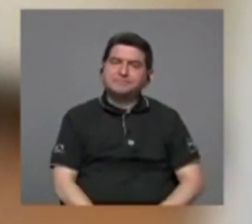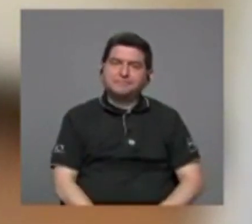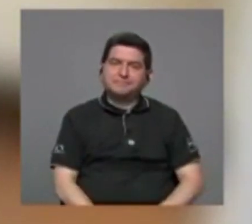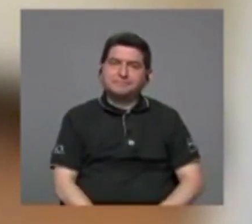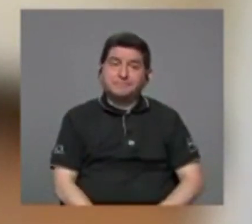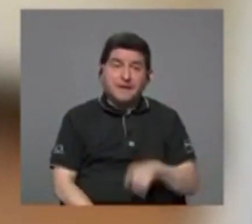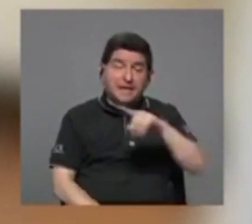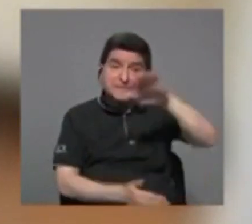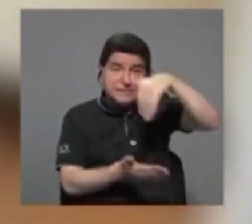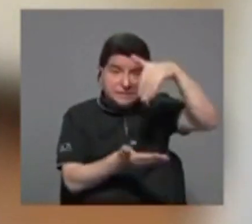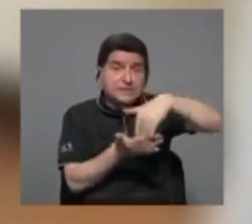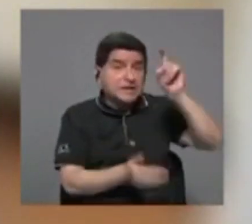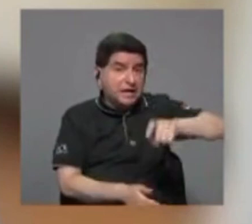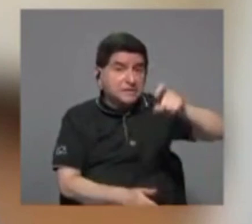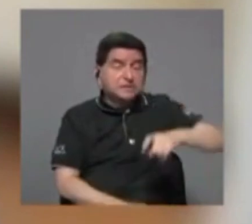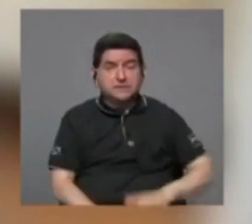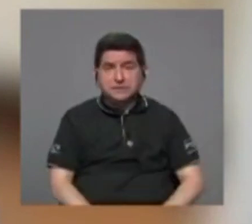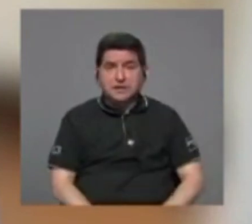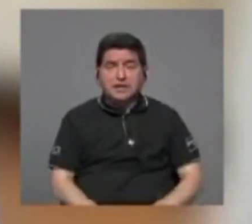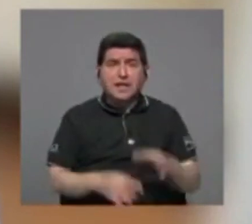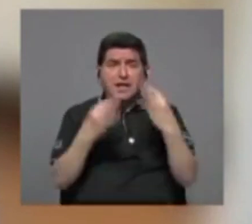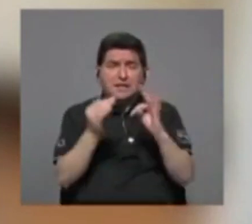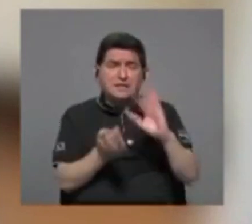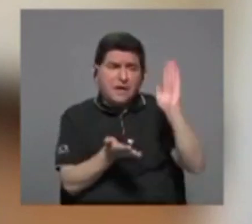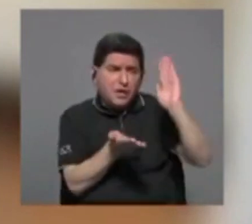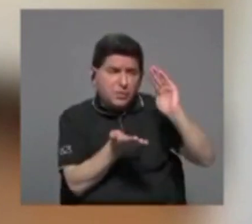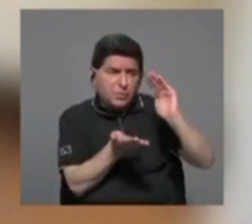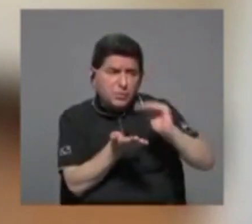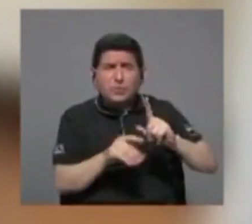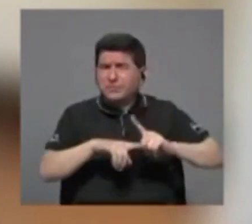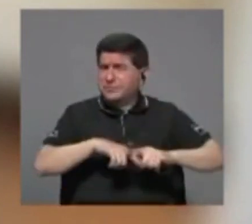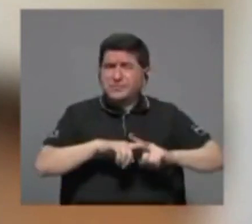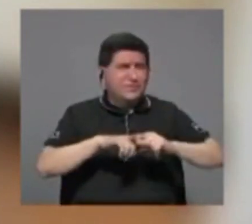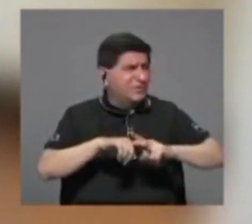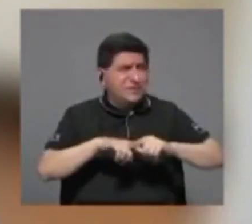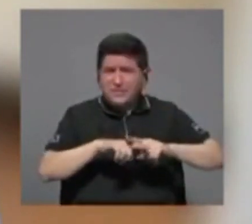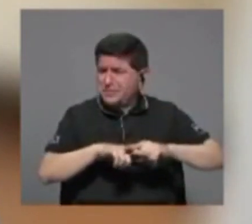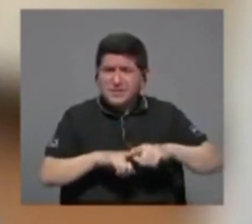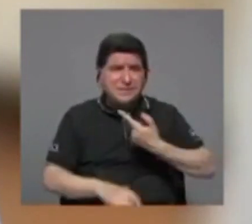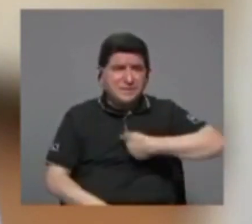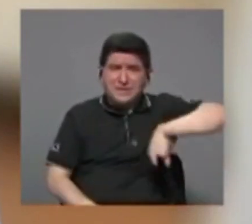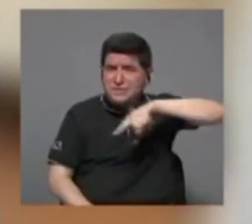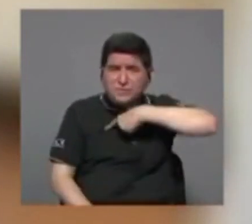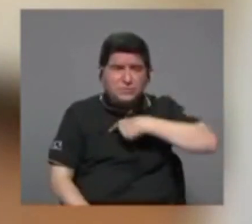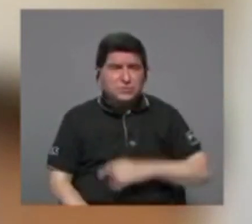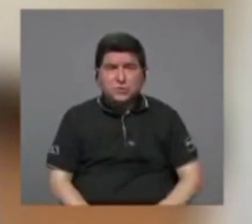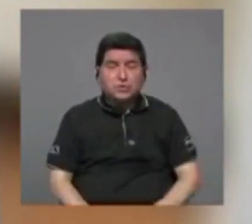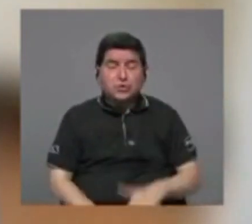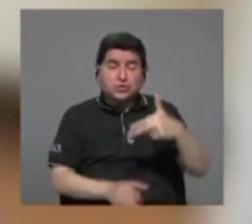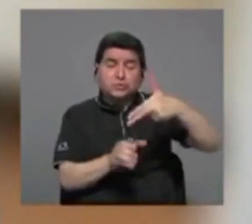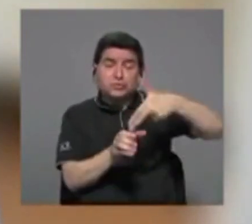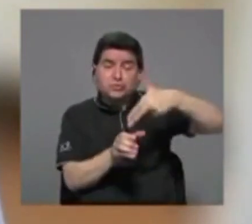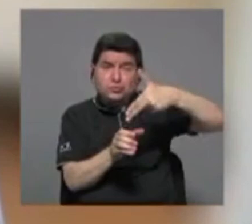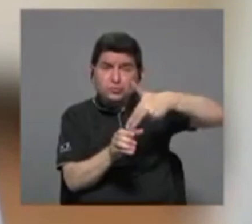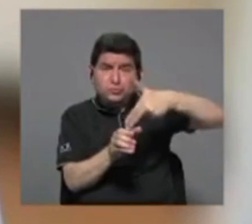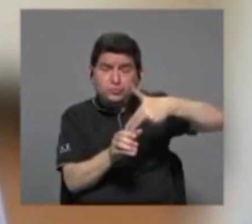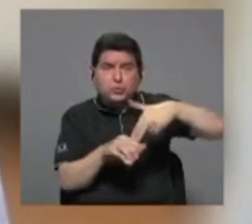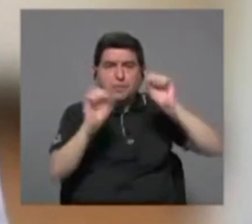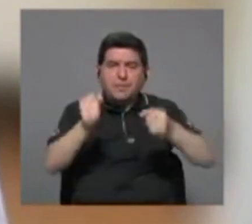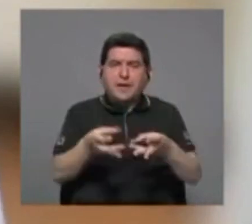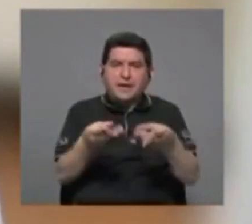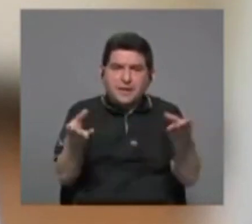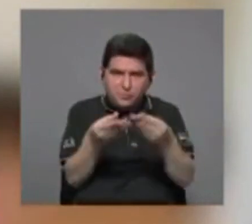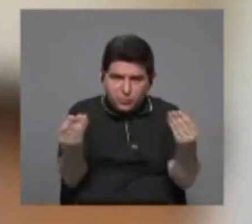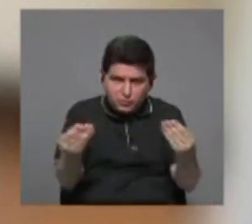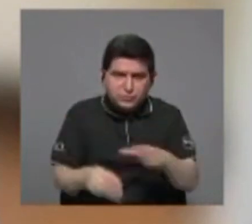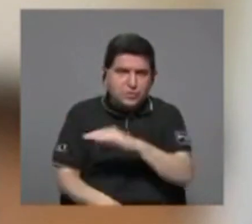como algo central para ir reduciendo la dependencia nuestra dependencia de los combustibles fósiles para producir y